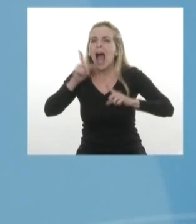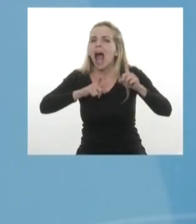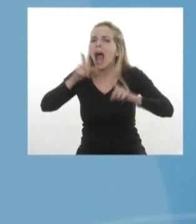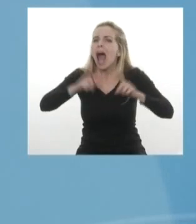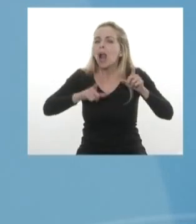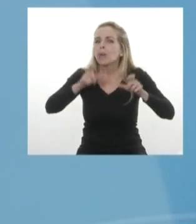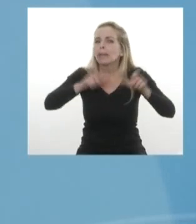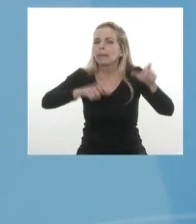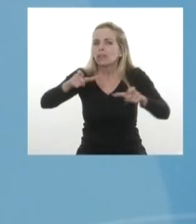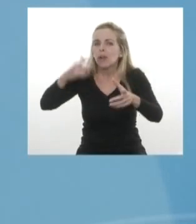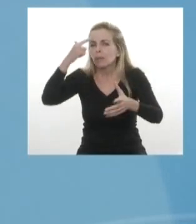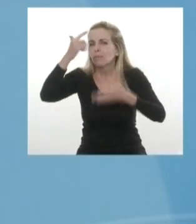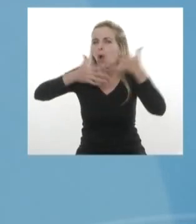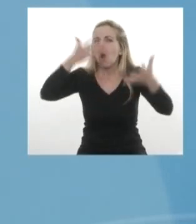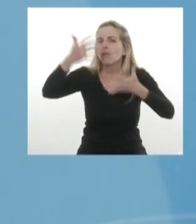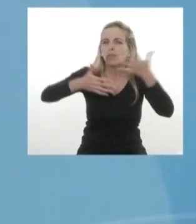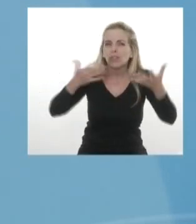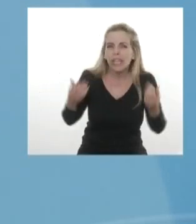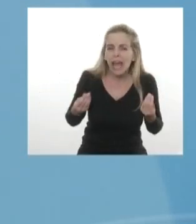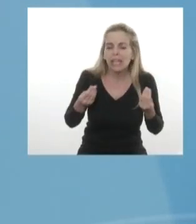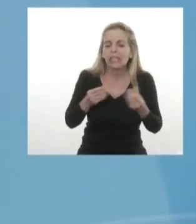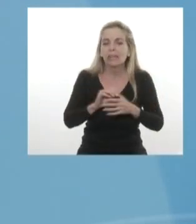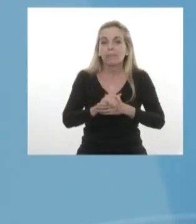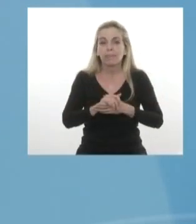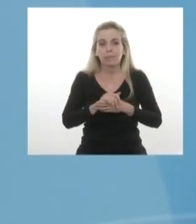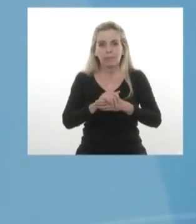hayan generado confusión,